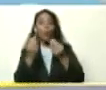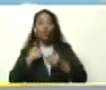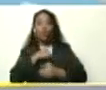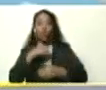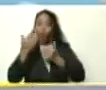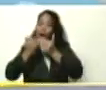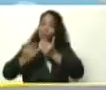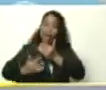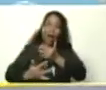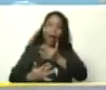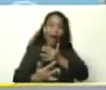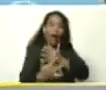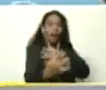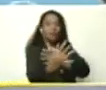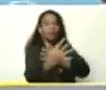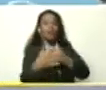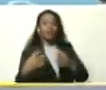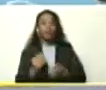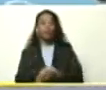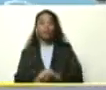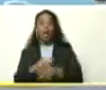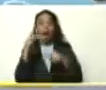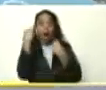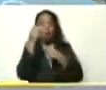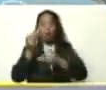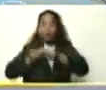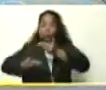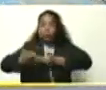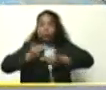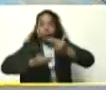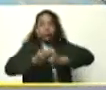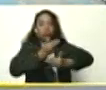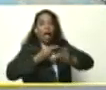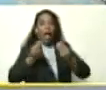avanzado a nivel de la cooperación